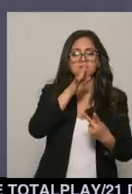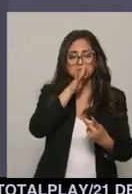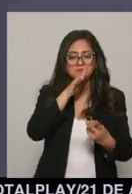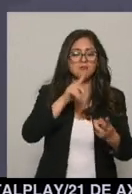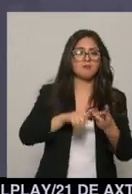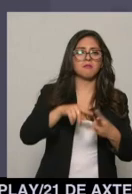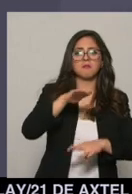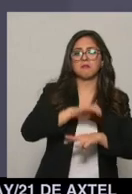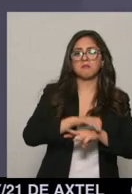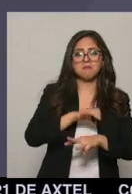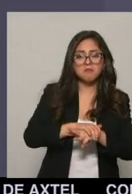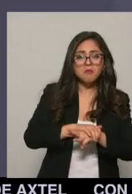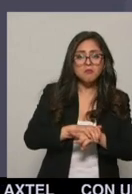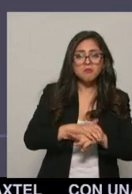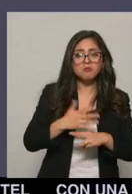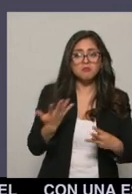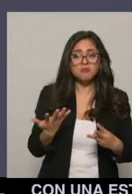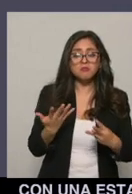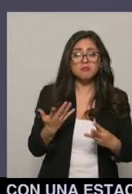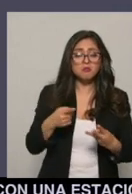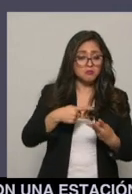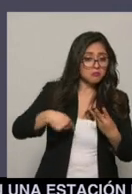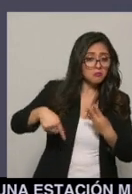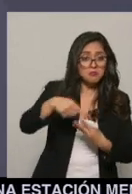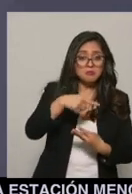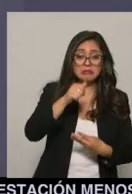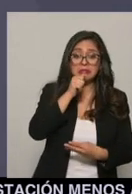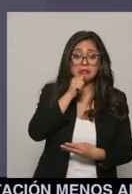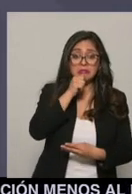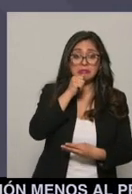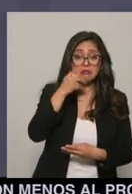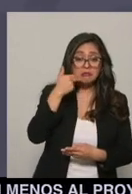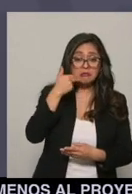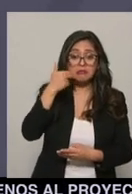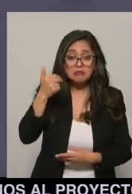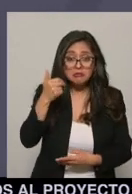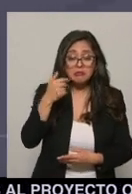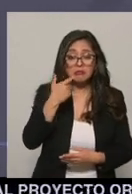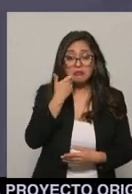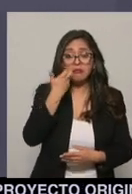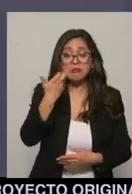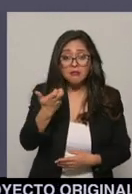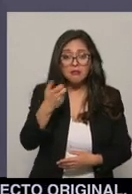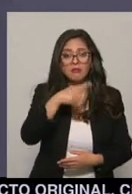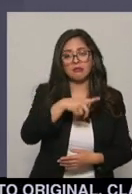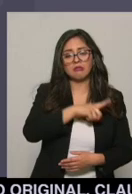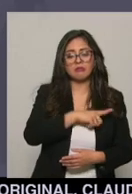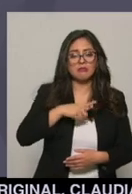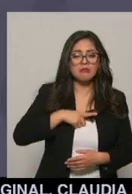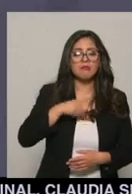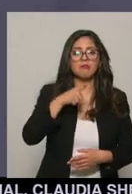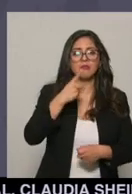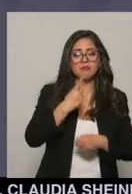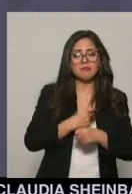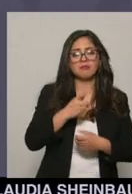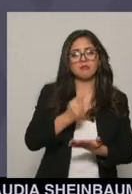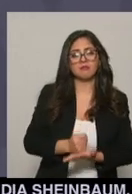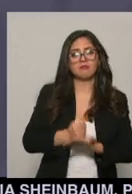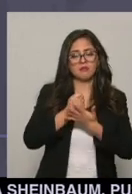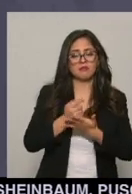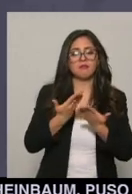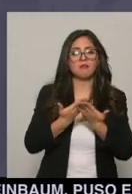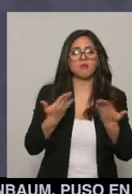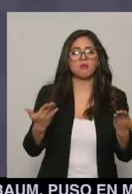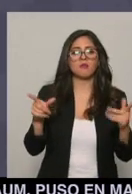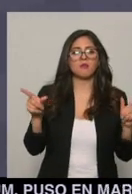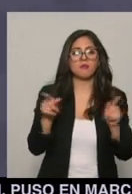Y evidentemente, si no se llegó a la muerte, pues evidentemente trabajar con la persona que lo intentó. Vamos a una pausa y regresamos